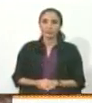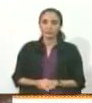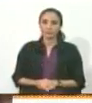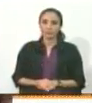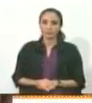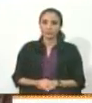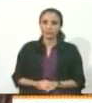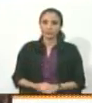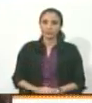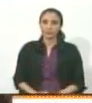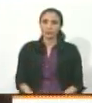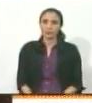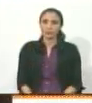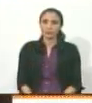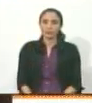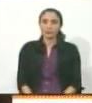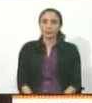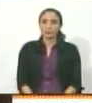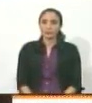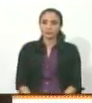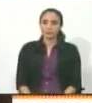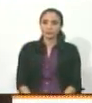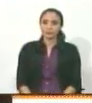¿Ves? The Furrial Times.